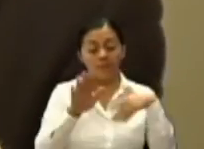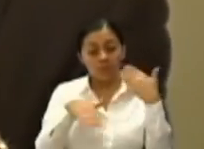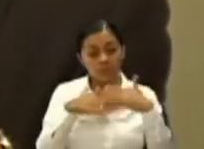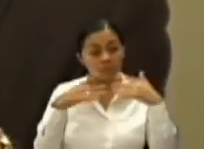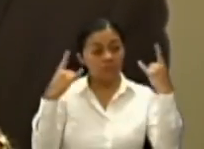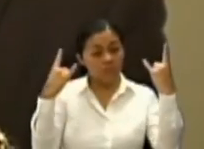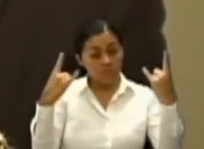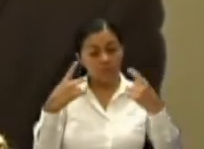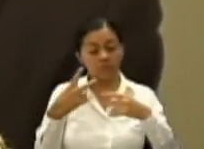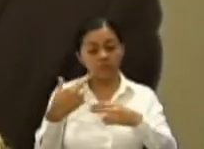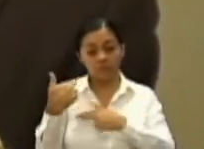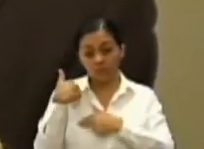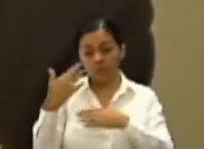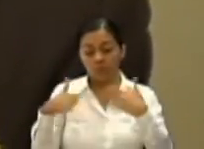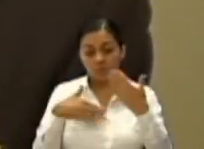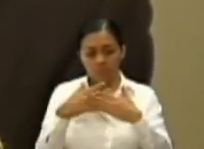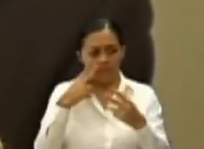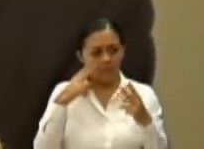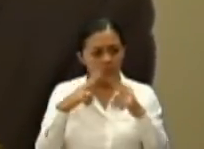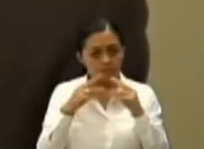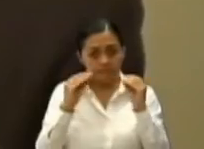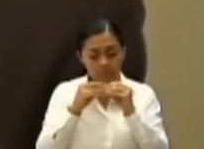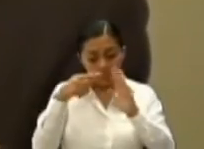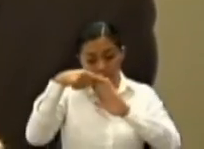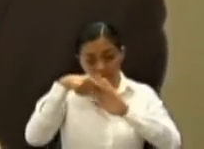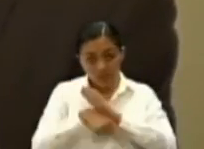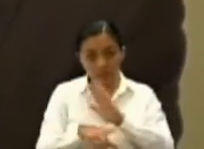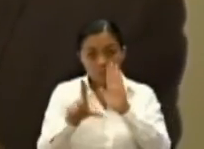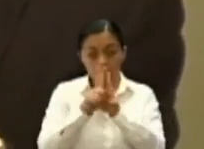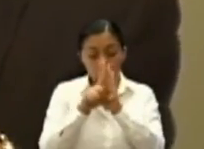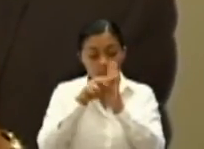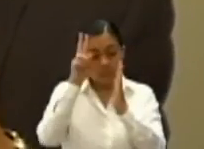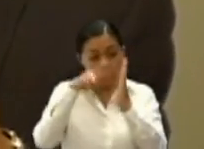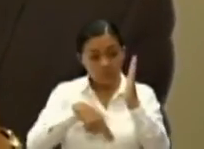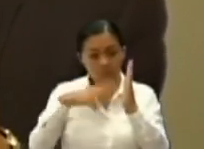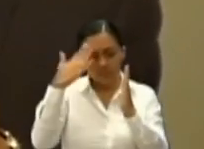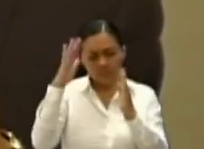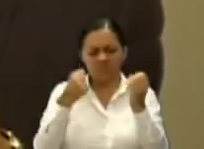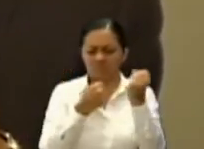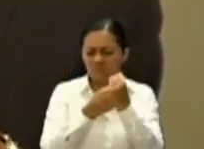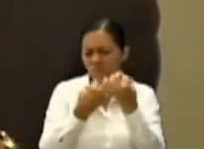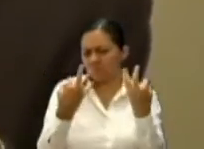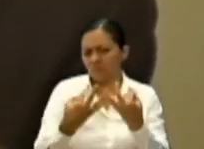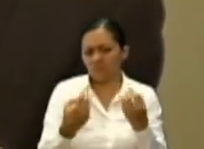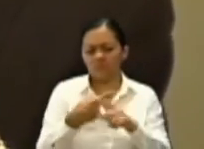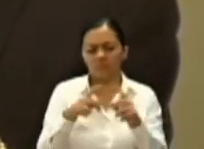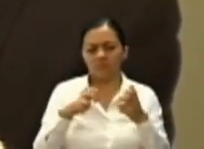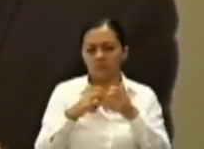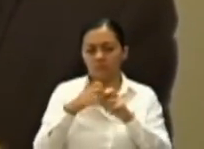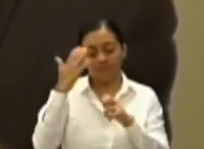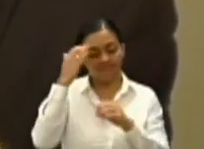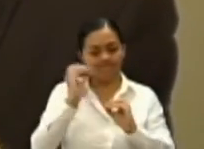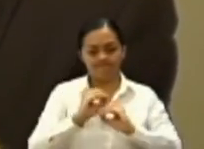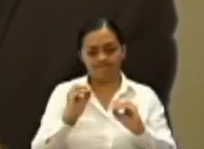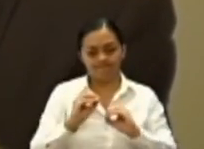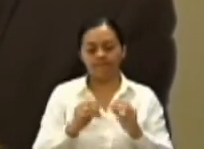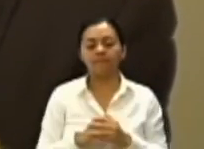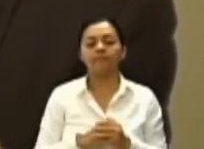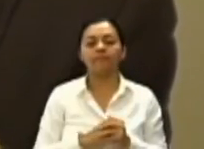responsable conozcan las leyes la zona a apoyar sin ninguna preocupación